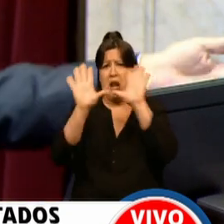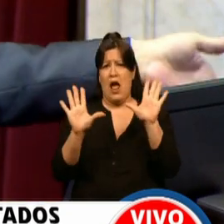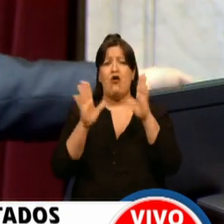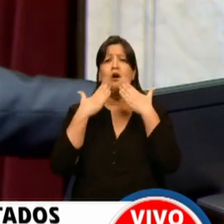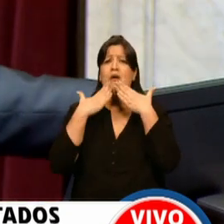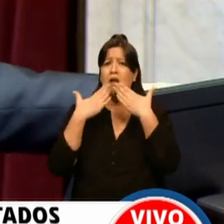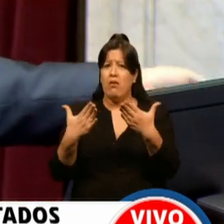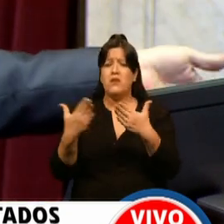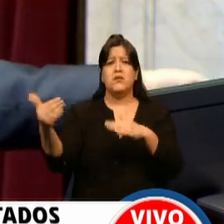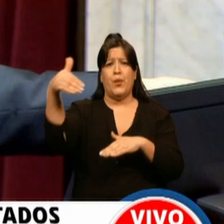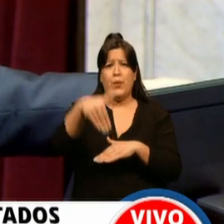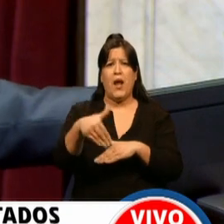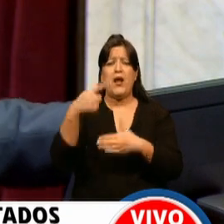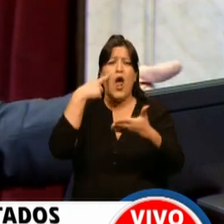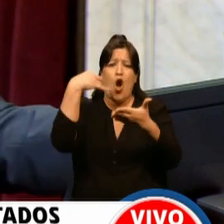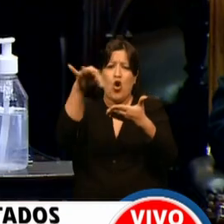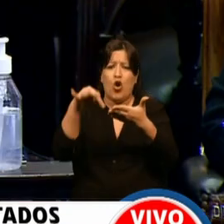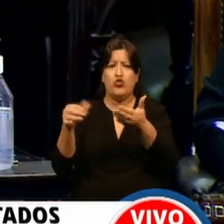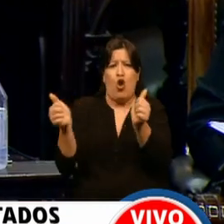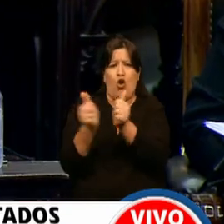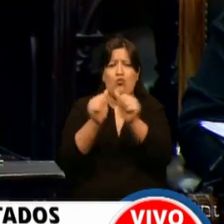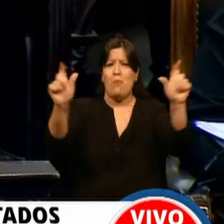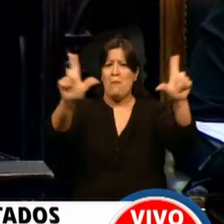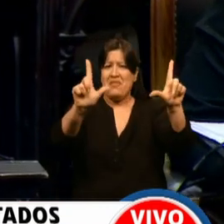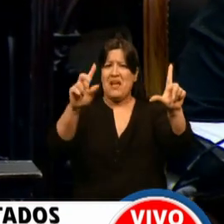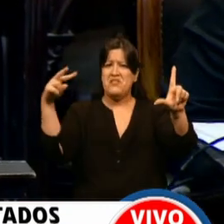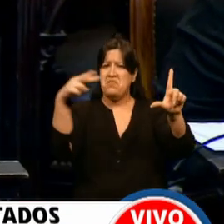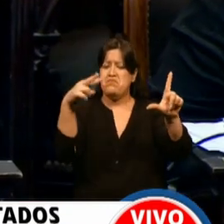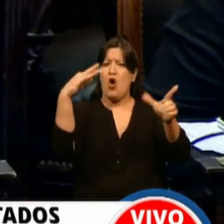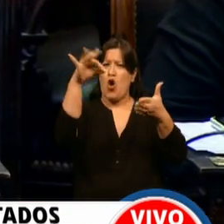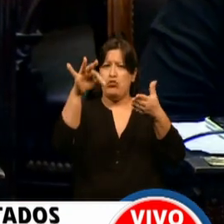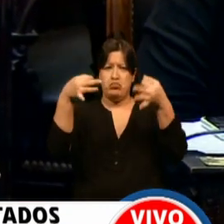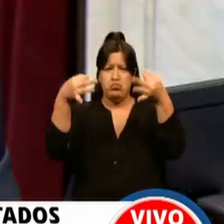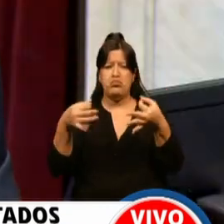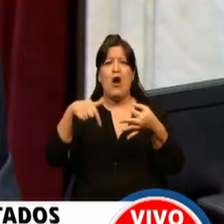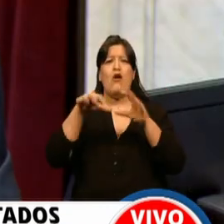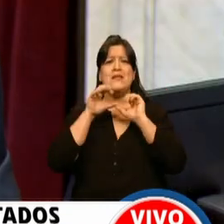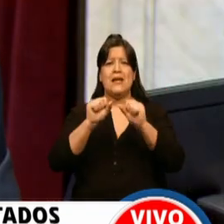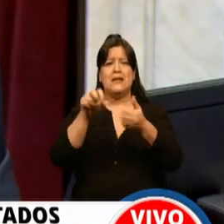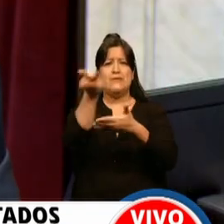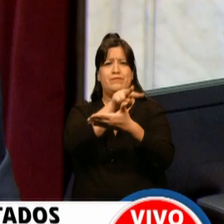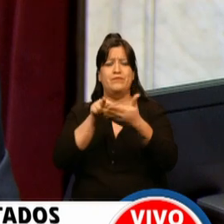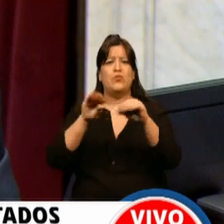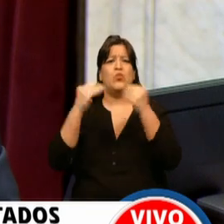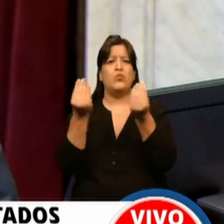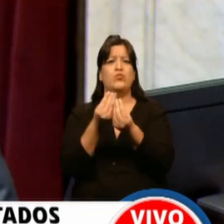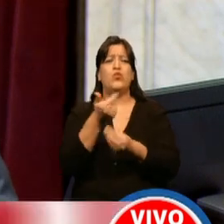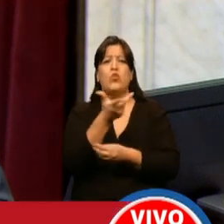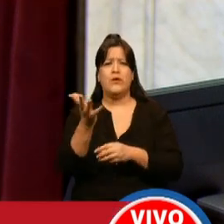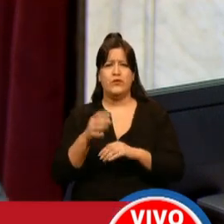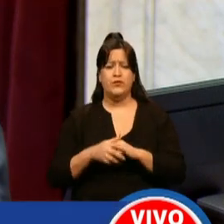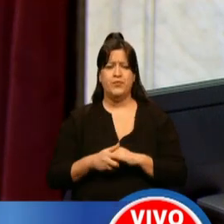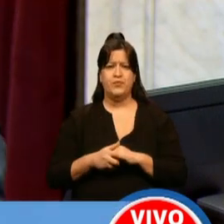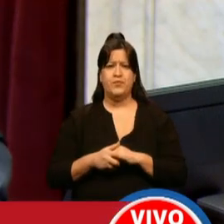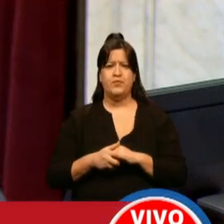agradeciéndole que haya venido a verificar acá con la pantalla por secretaria se dará lectura de la votación